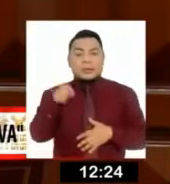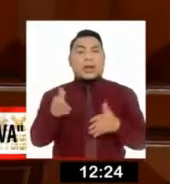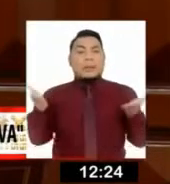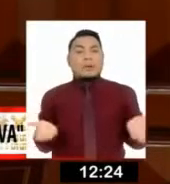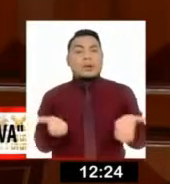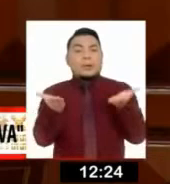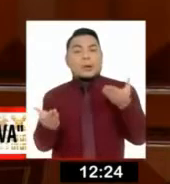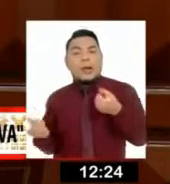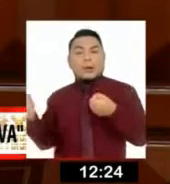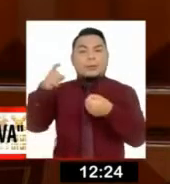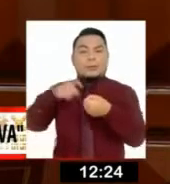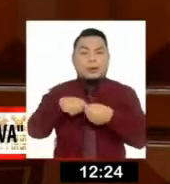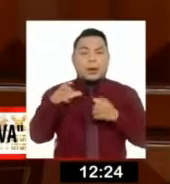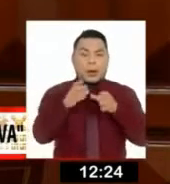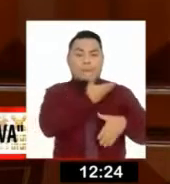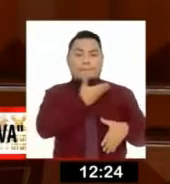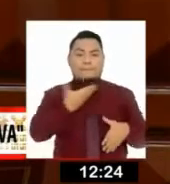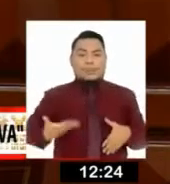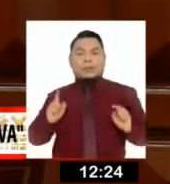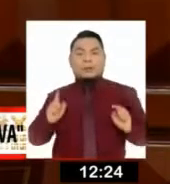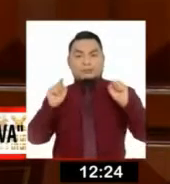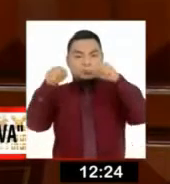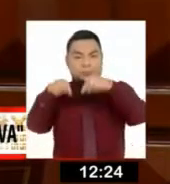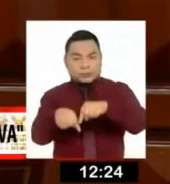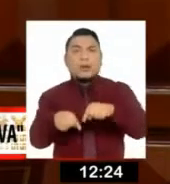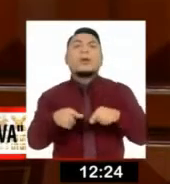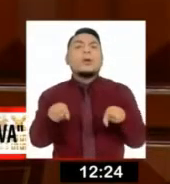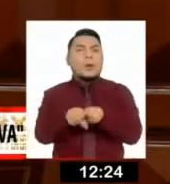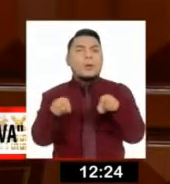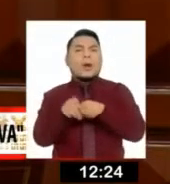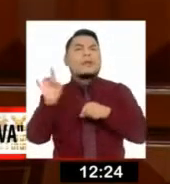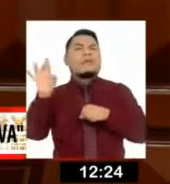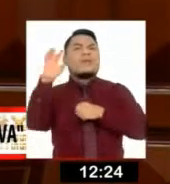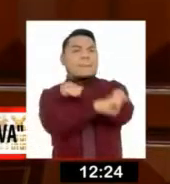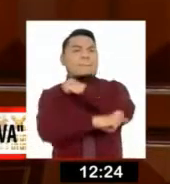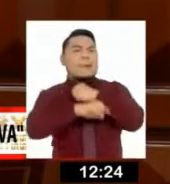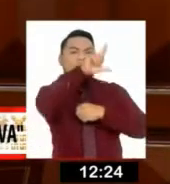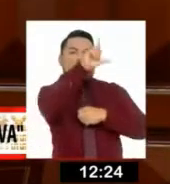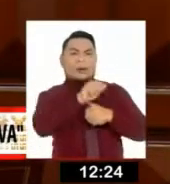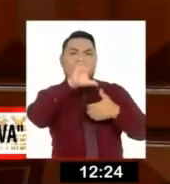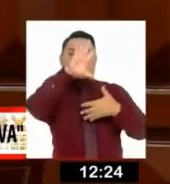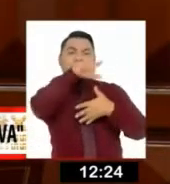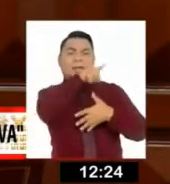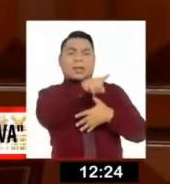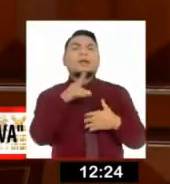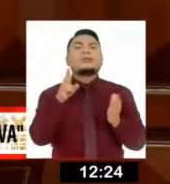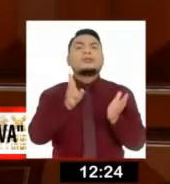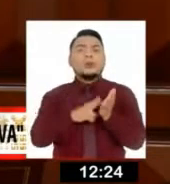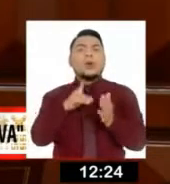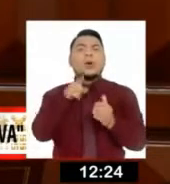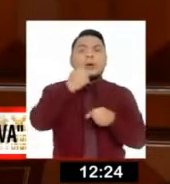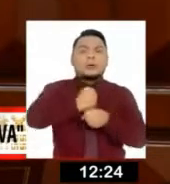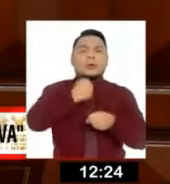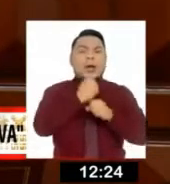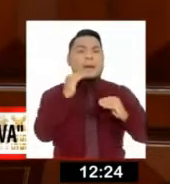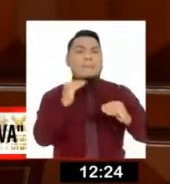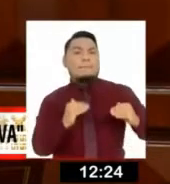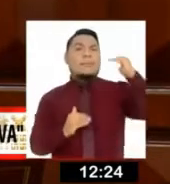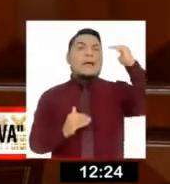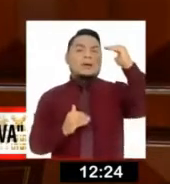la participación del Estado como la hacen todos los países de la región como socio o ejecutor